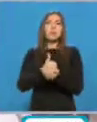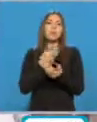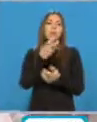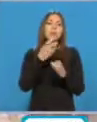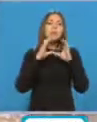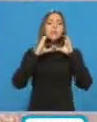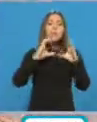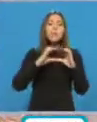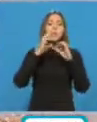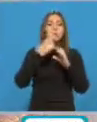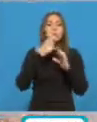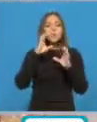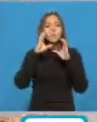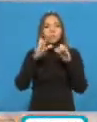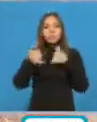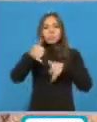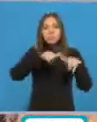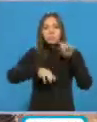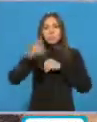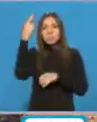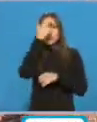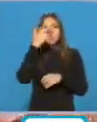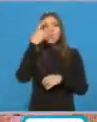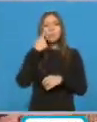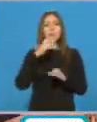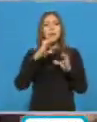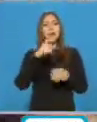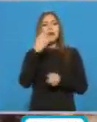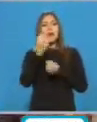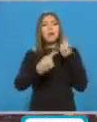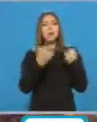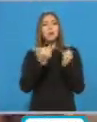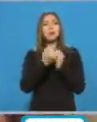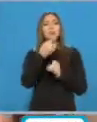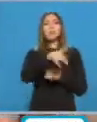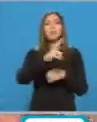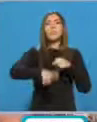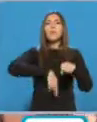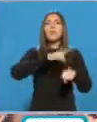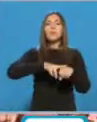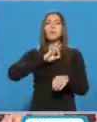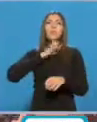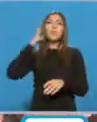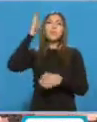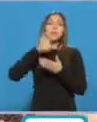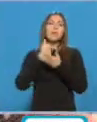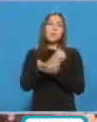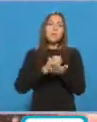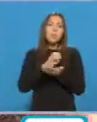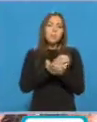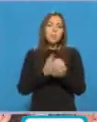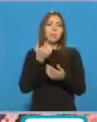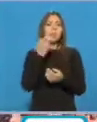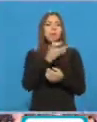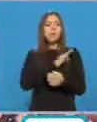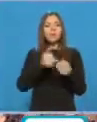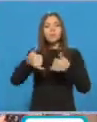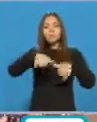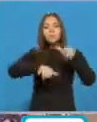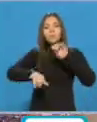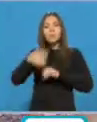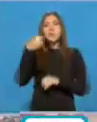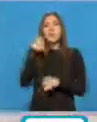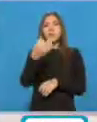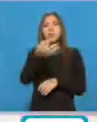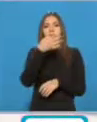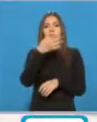para no comprometer especies o fauna de su medio ambiente natural, y segundo, segunda para pues poder hacer todos estos medicamentos.